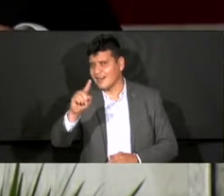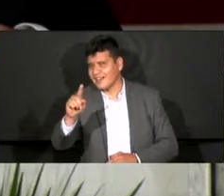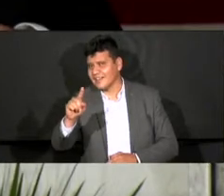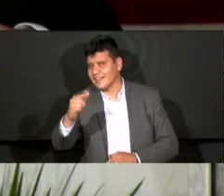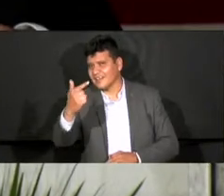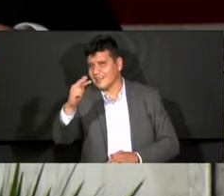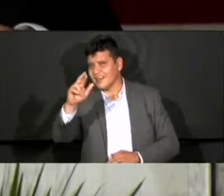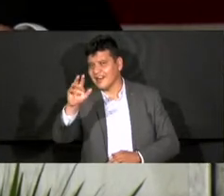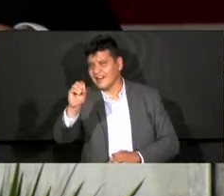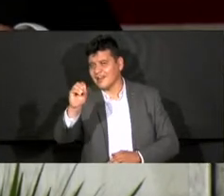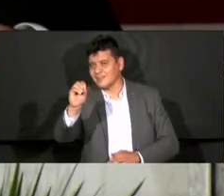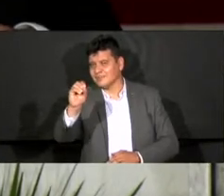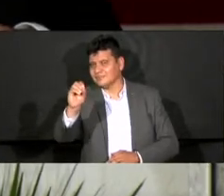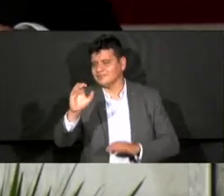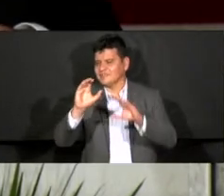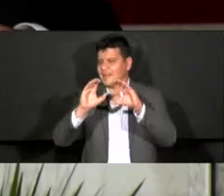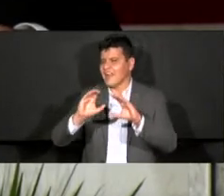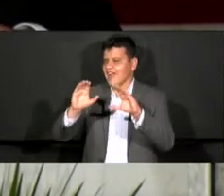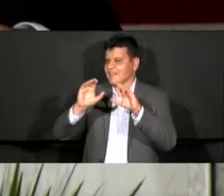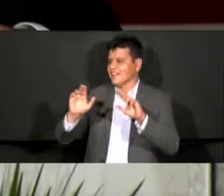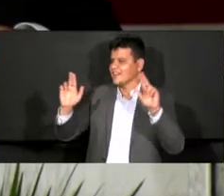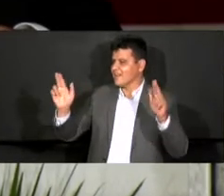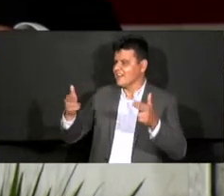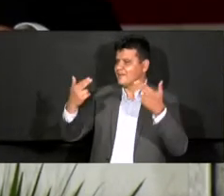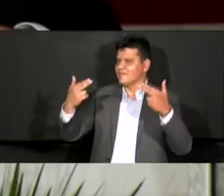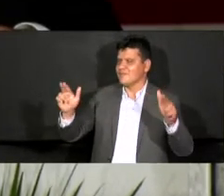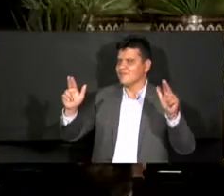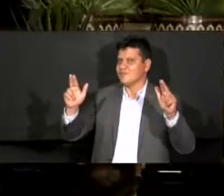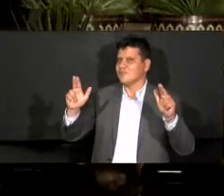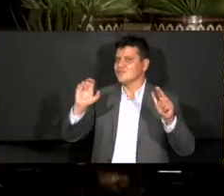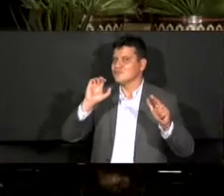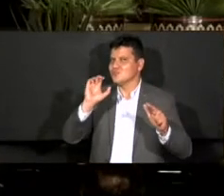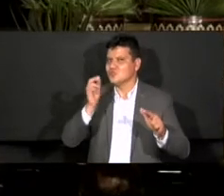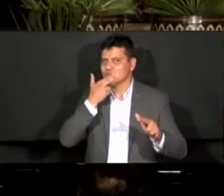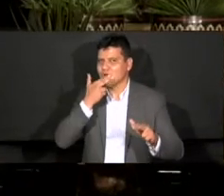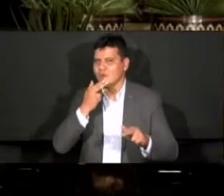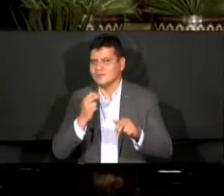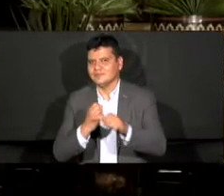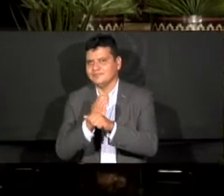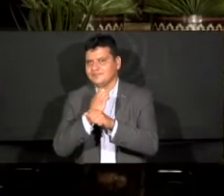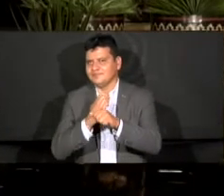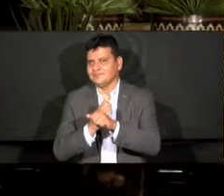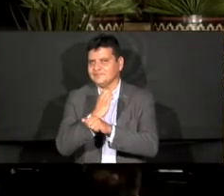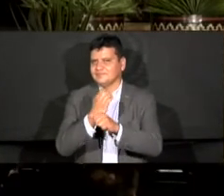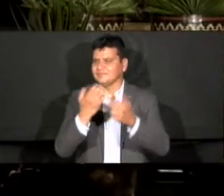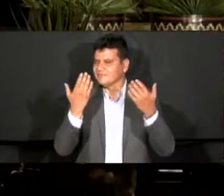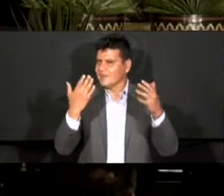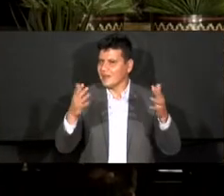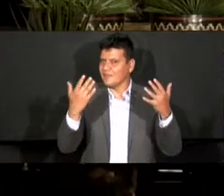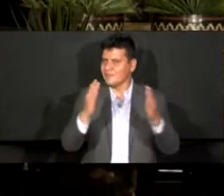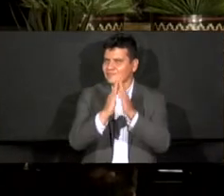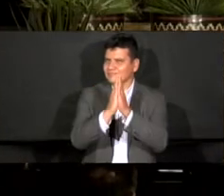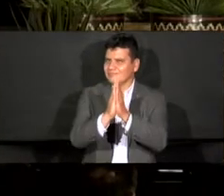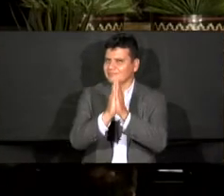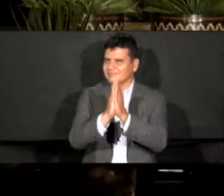interpretó el himno del estado de Chihuahua. Aplausos, por favor.